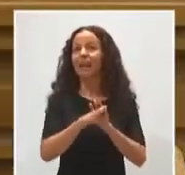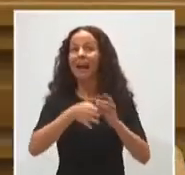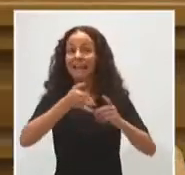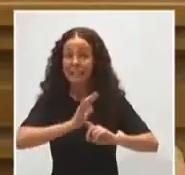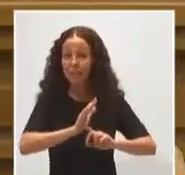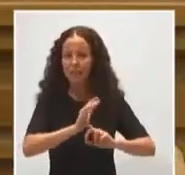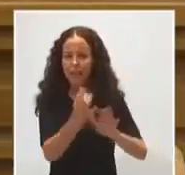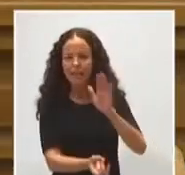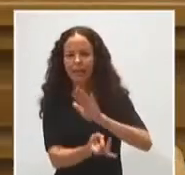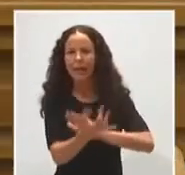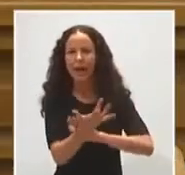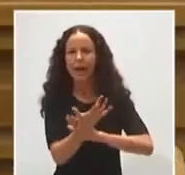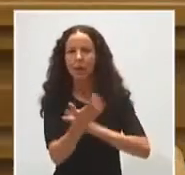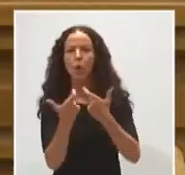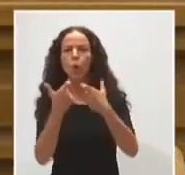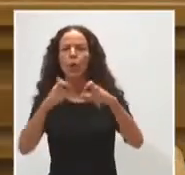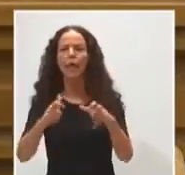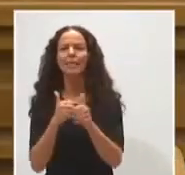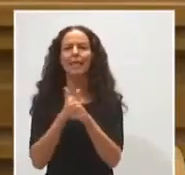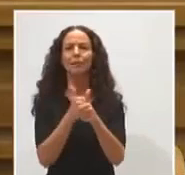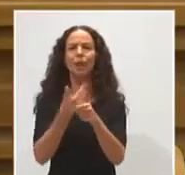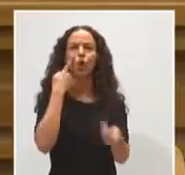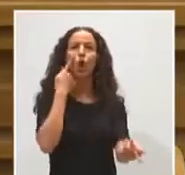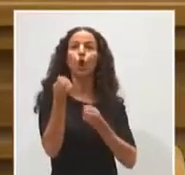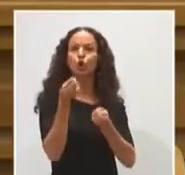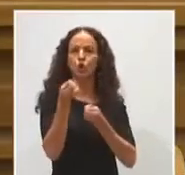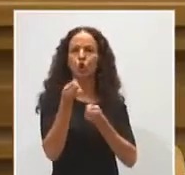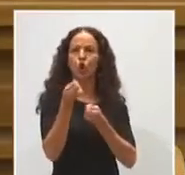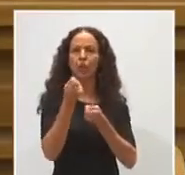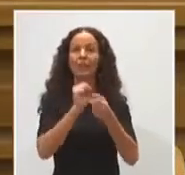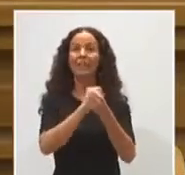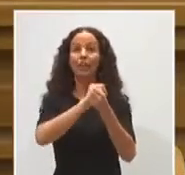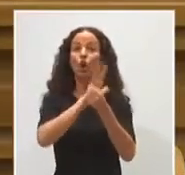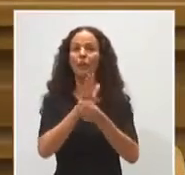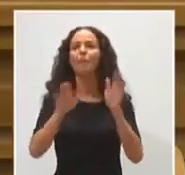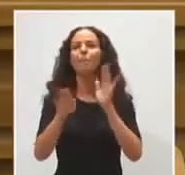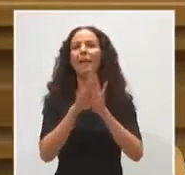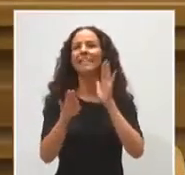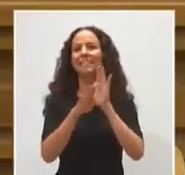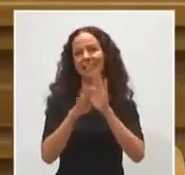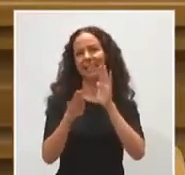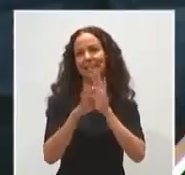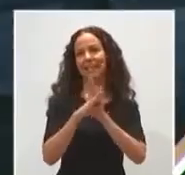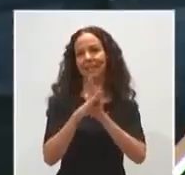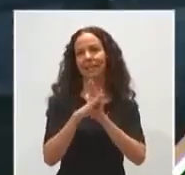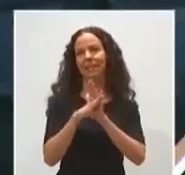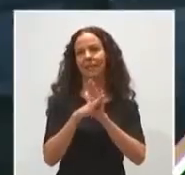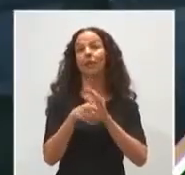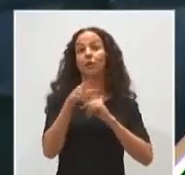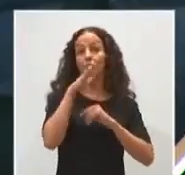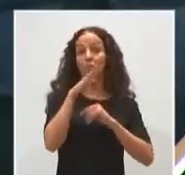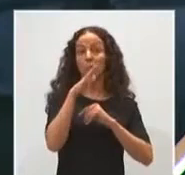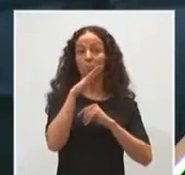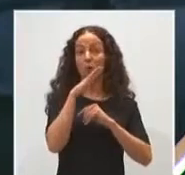unidad de seguimiento de control del persistente del que va a seguir aunque no haya